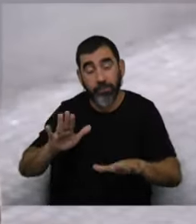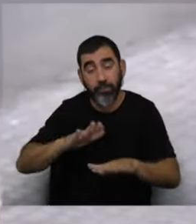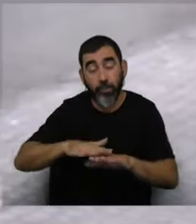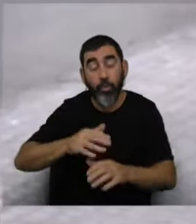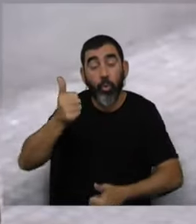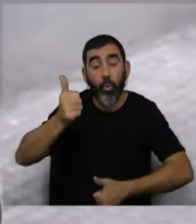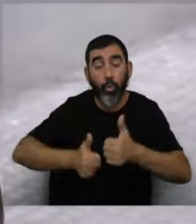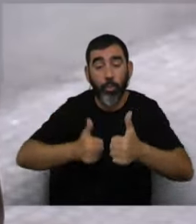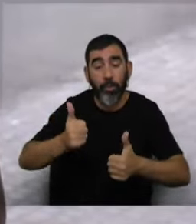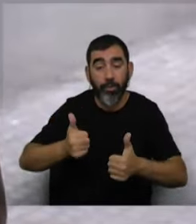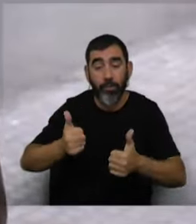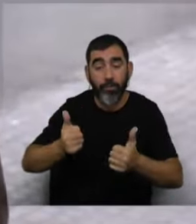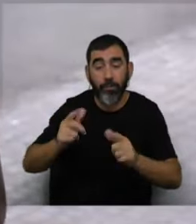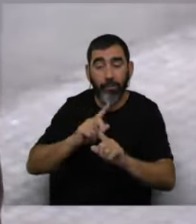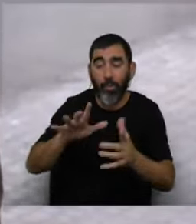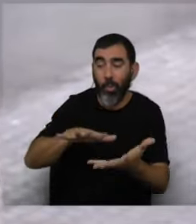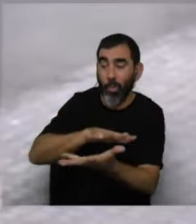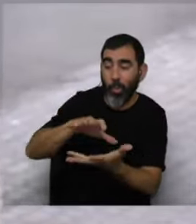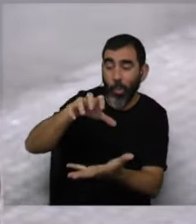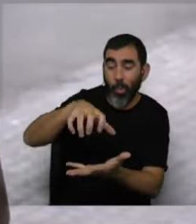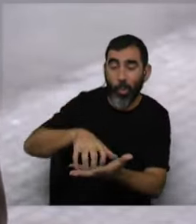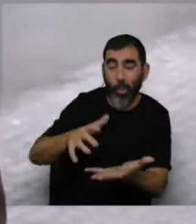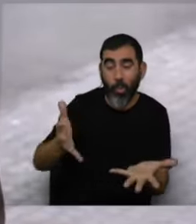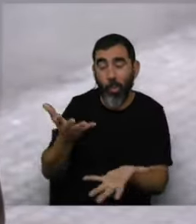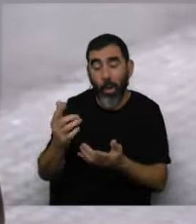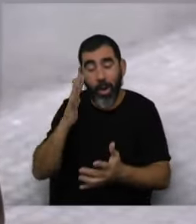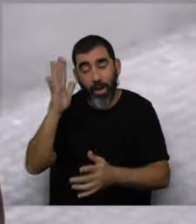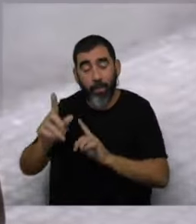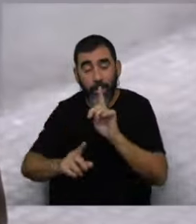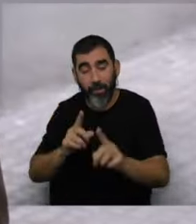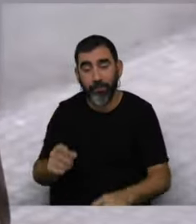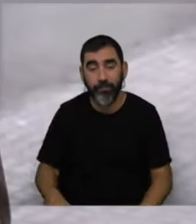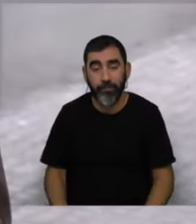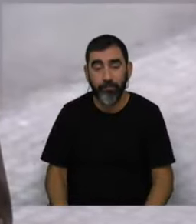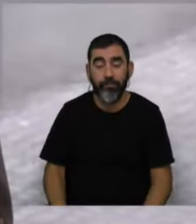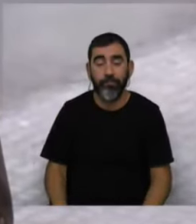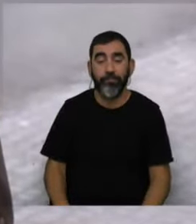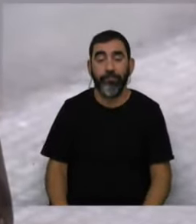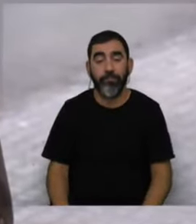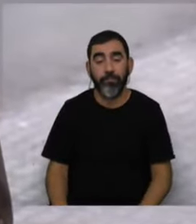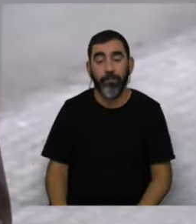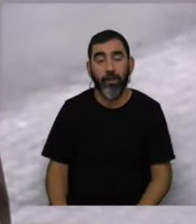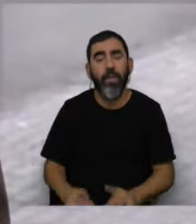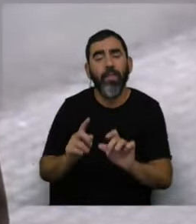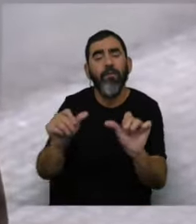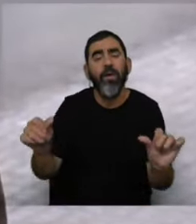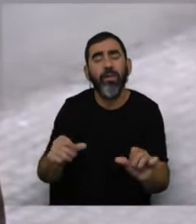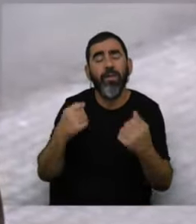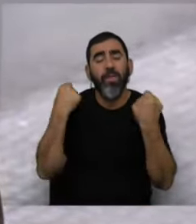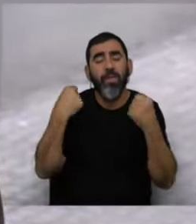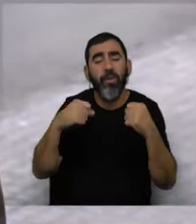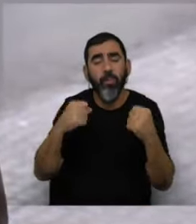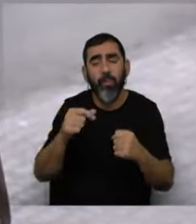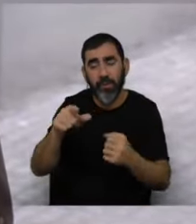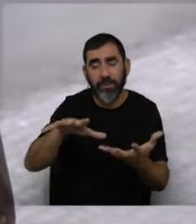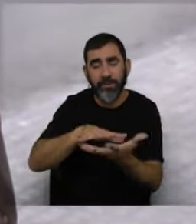la competencia no tenga lugar esperado que Que bueno que esas cosas suceden Lamentablemente Qué pensás que debería pasar en en el deporte cuando